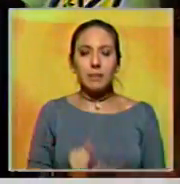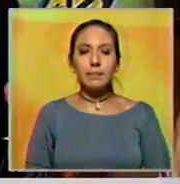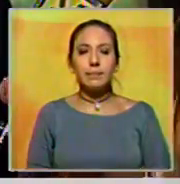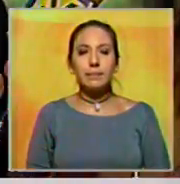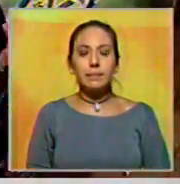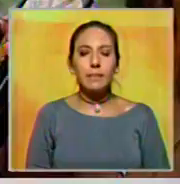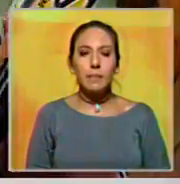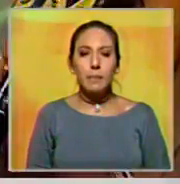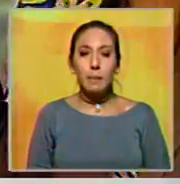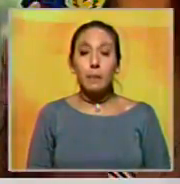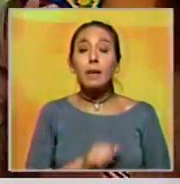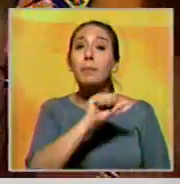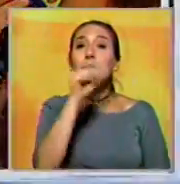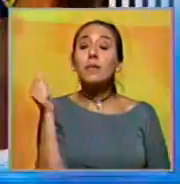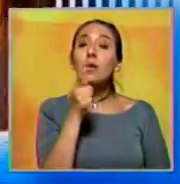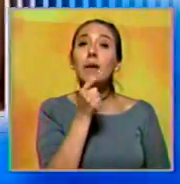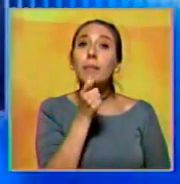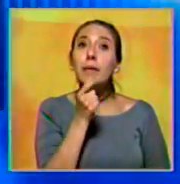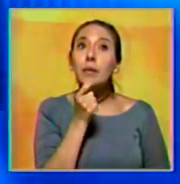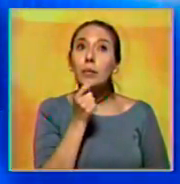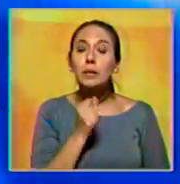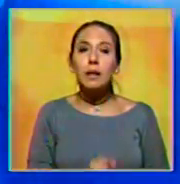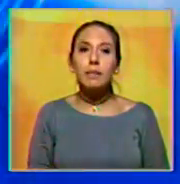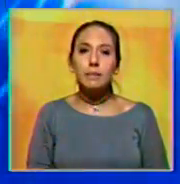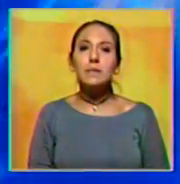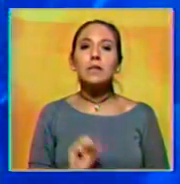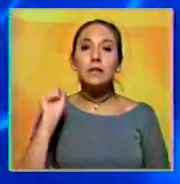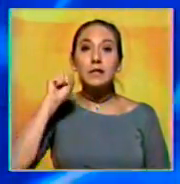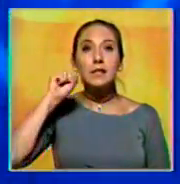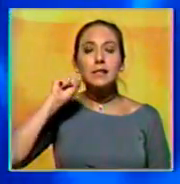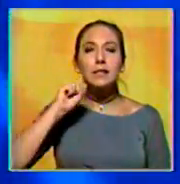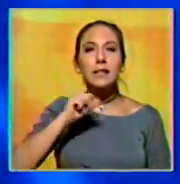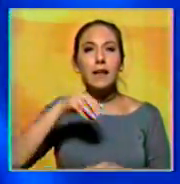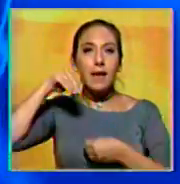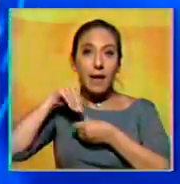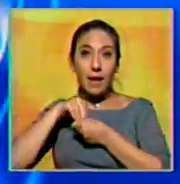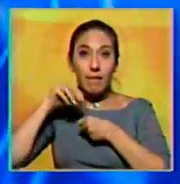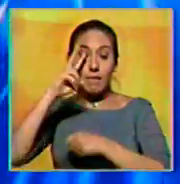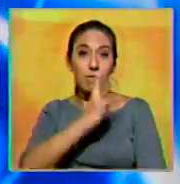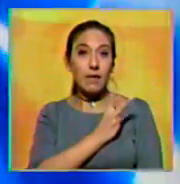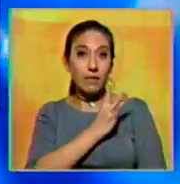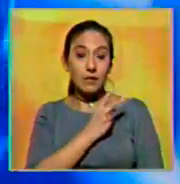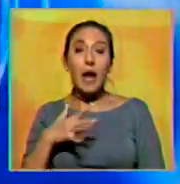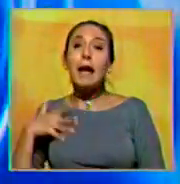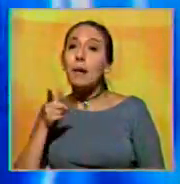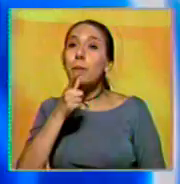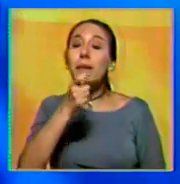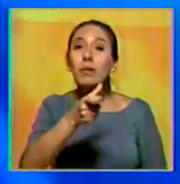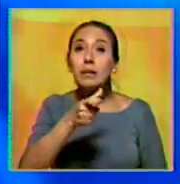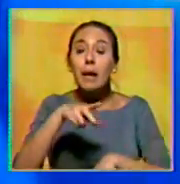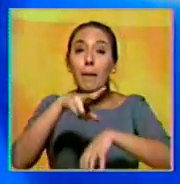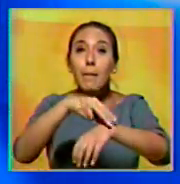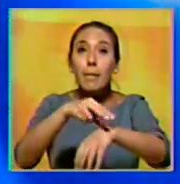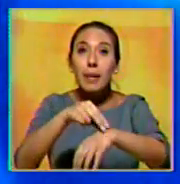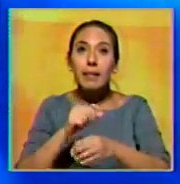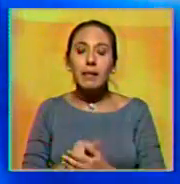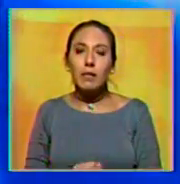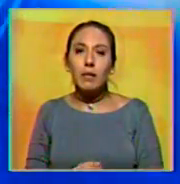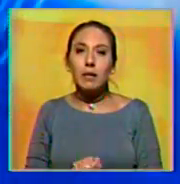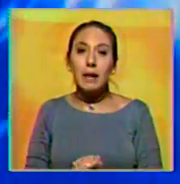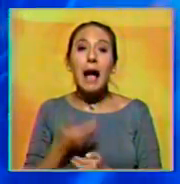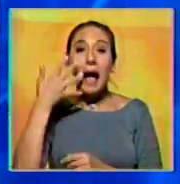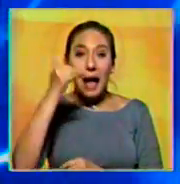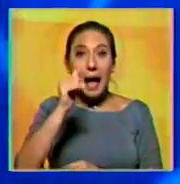nuestros compañeros tienen otras preguntas. Adelante. Así es, Claudia. Quería preguntarle a la presidenta de la Federación Médica Venezolana, así como